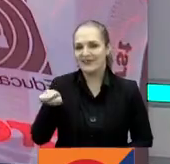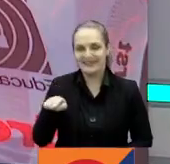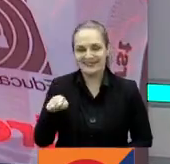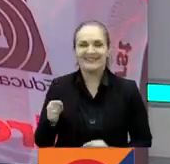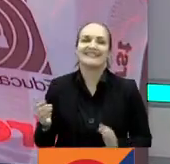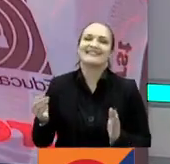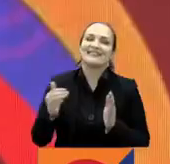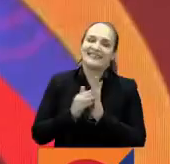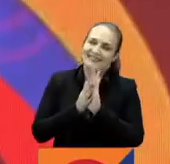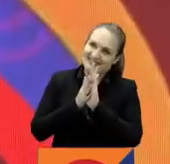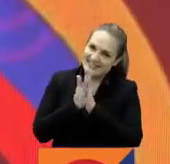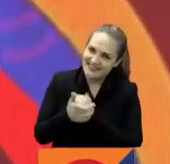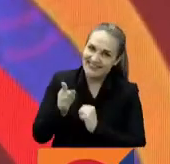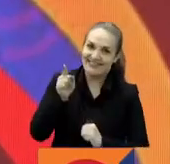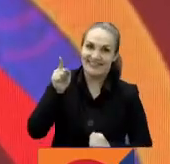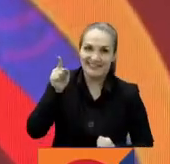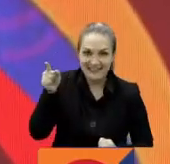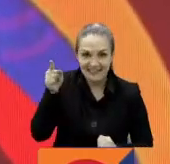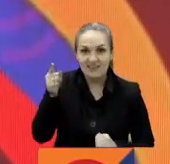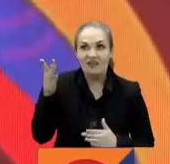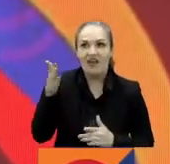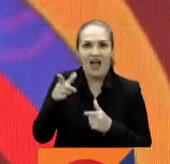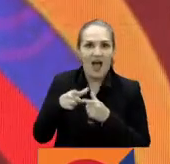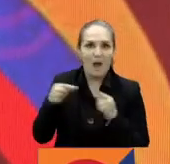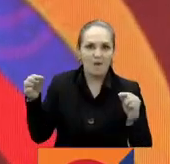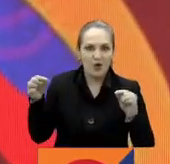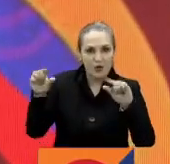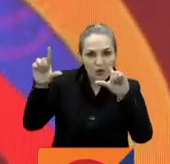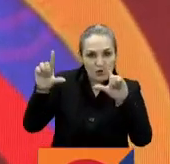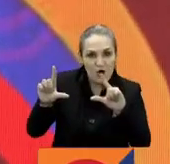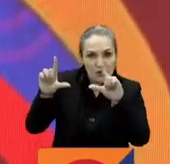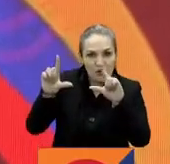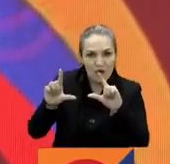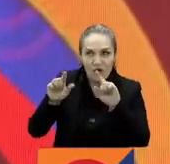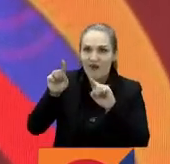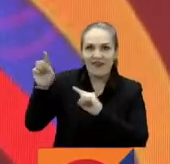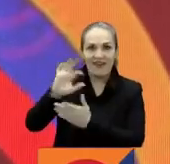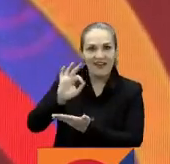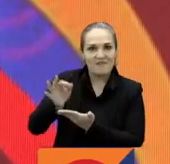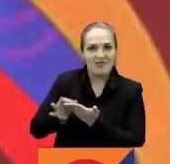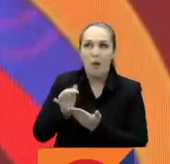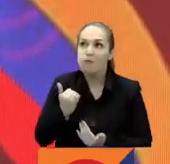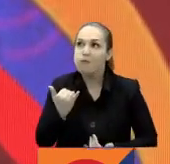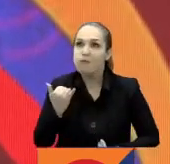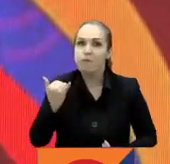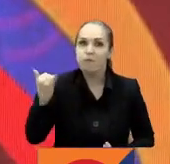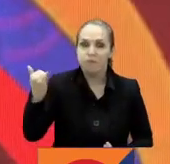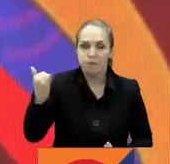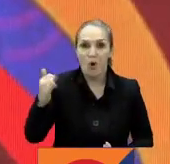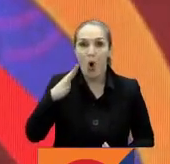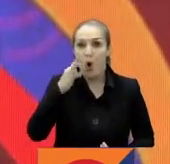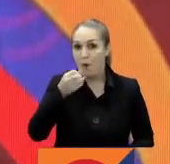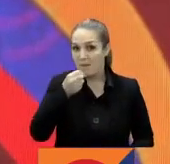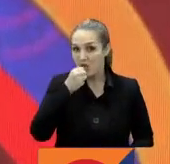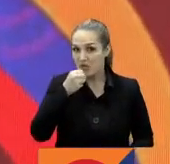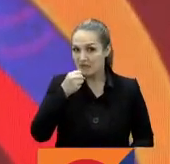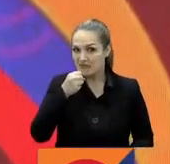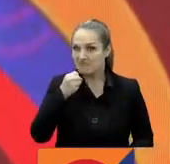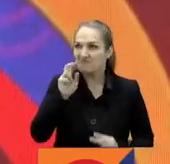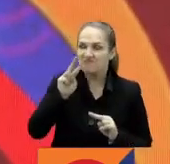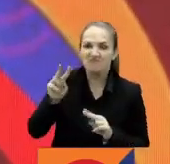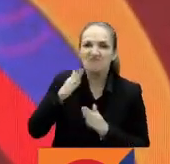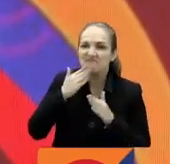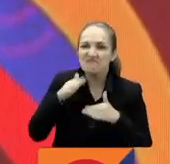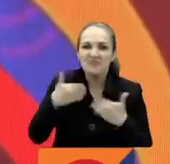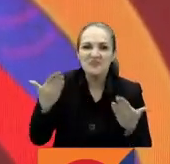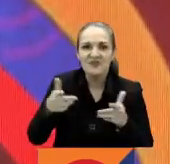inmediato volvemos al epicentro, allá a Tokio, Japón, donde se encuentra nuestro compañero Carlos Julio Guzmán. En este momento, Carlos Julio, ¿con quién se